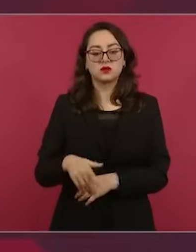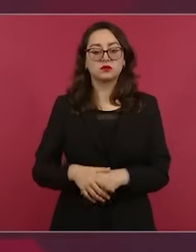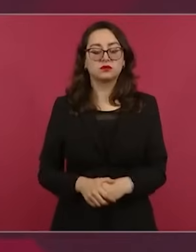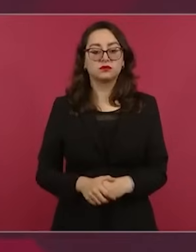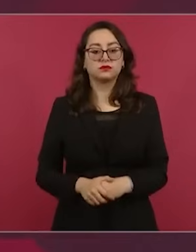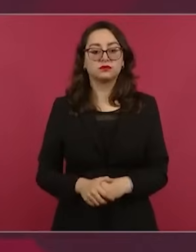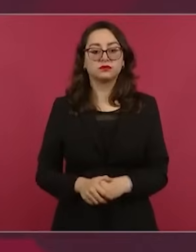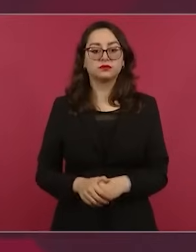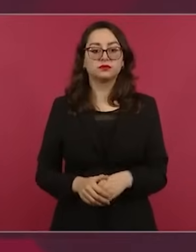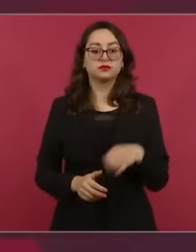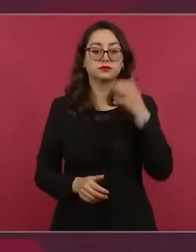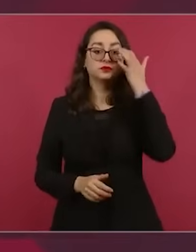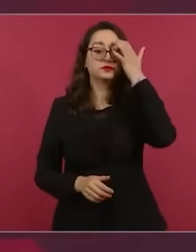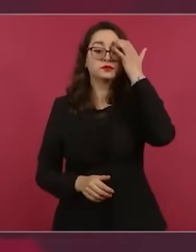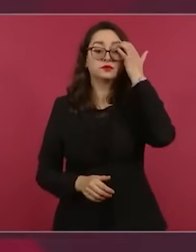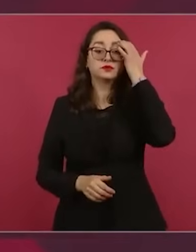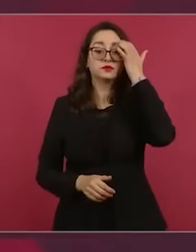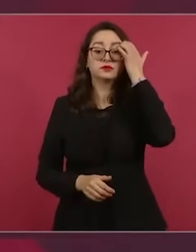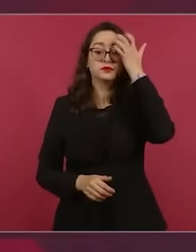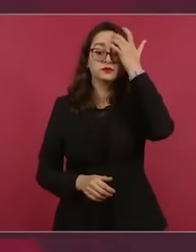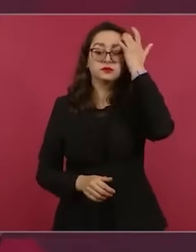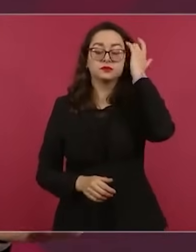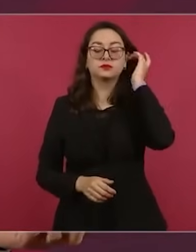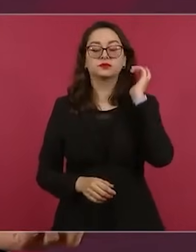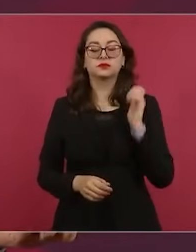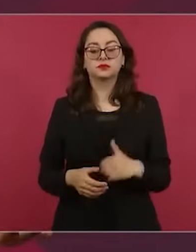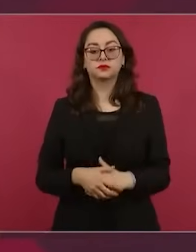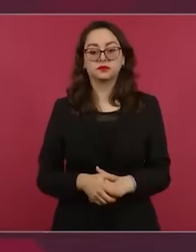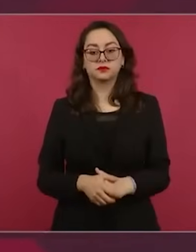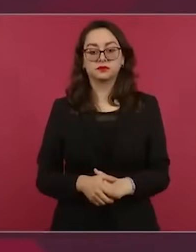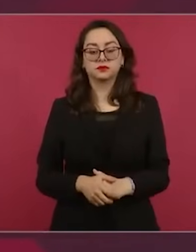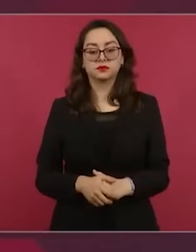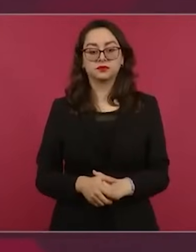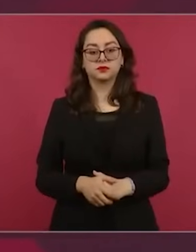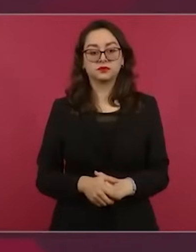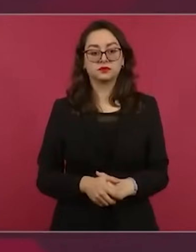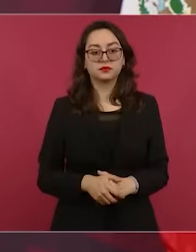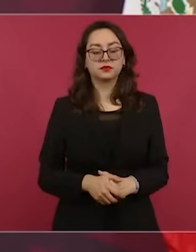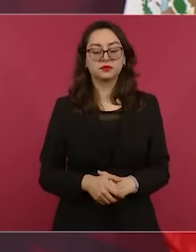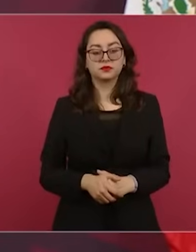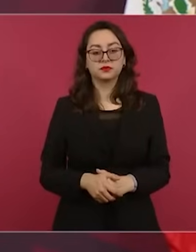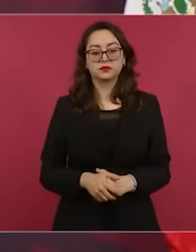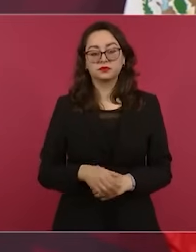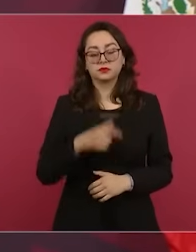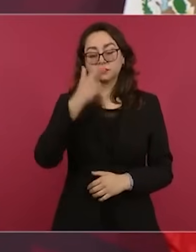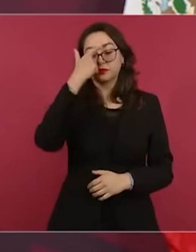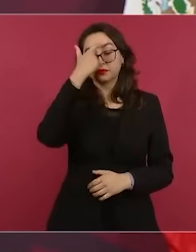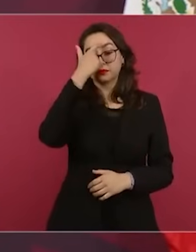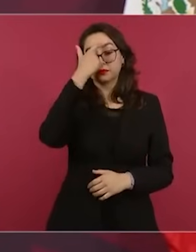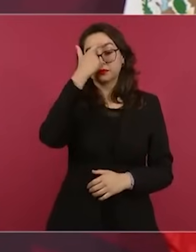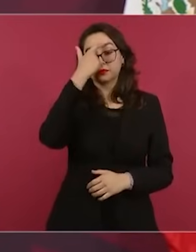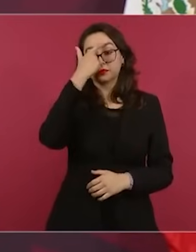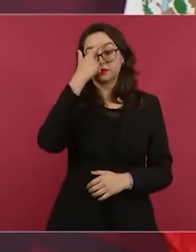Entonces, de repente da a conocer que